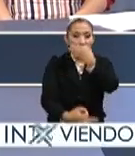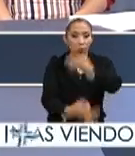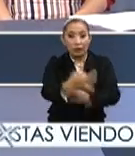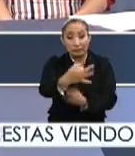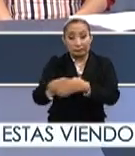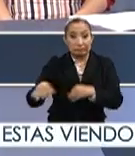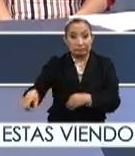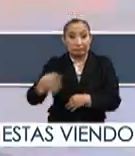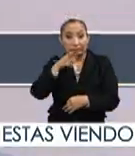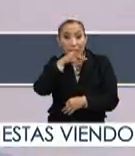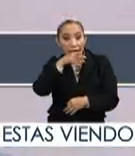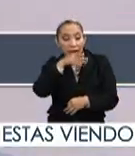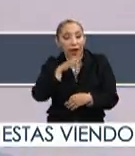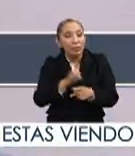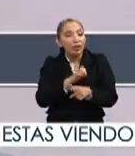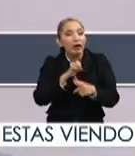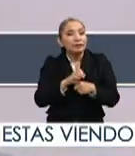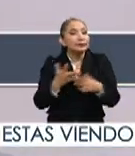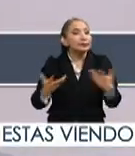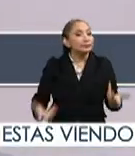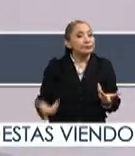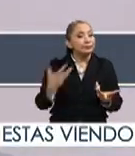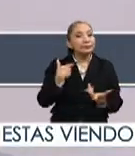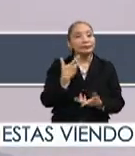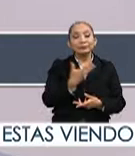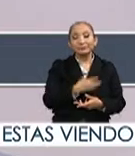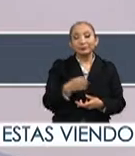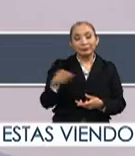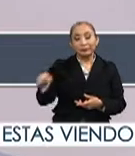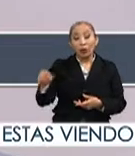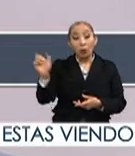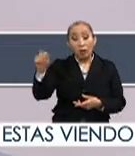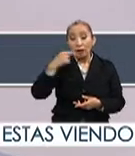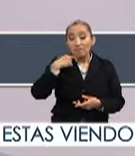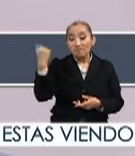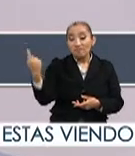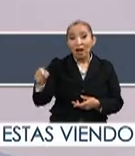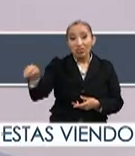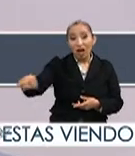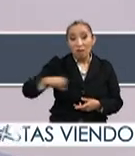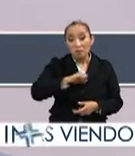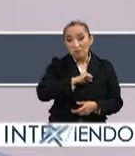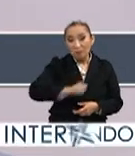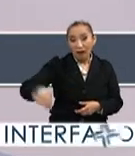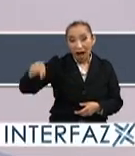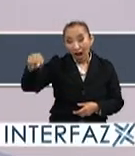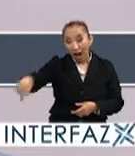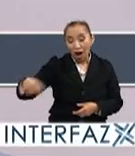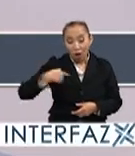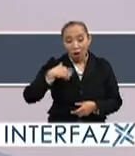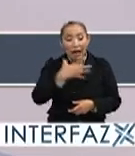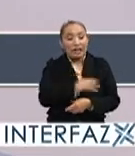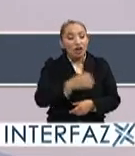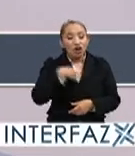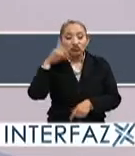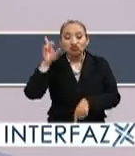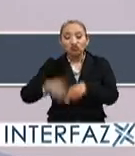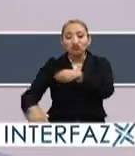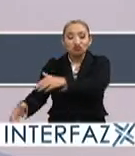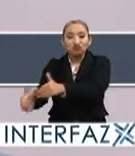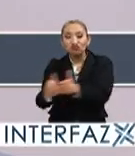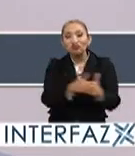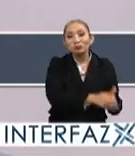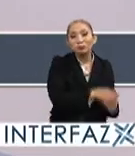Unidos. ¿Y qué es lo que hace este procedimiento? Al ser declarados delincuentes, separan a los niños de